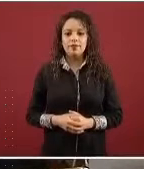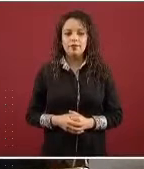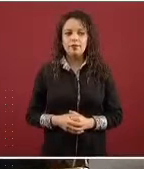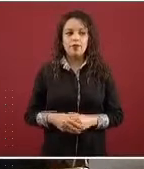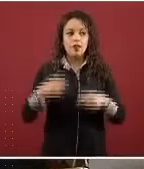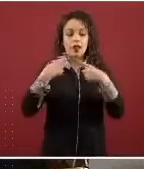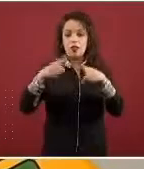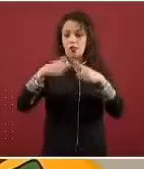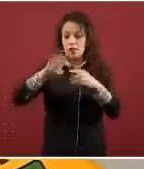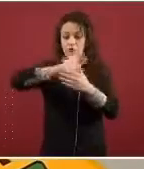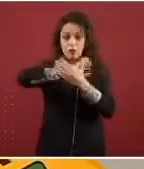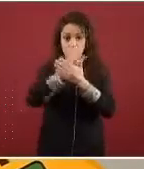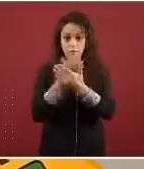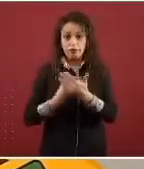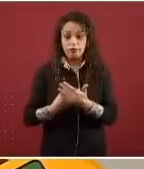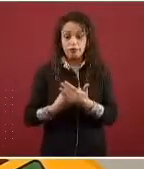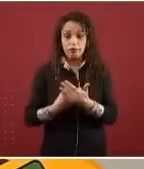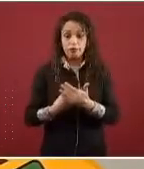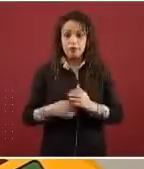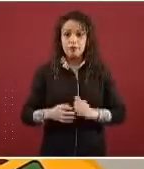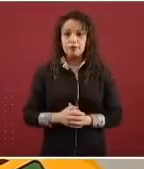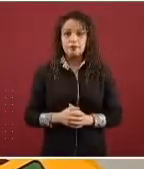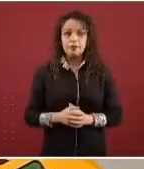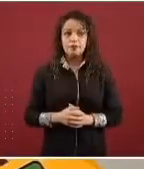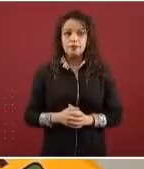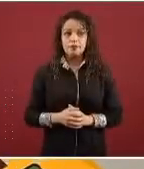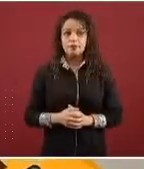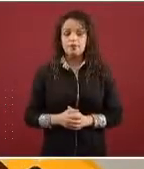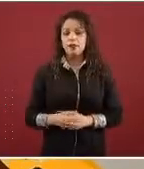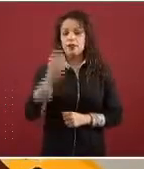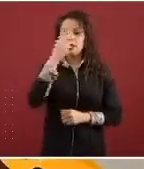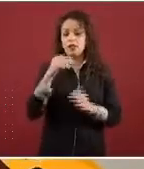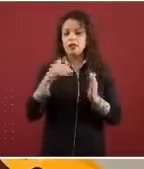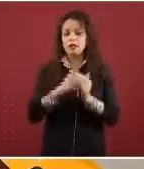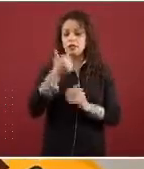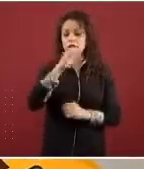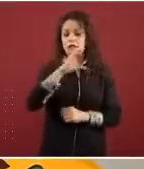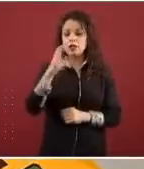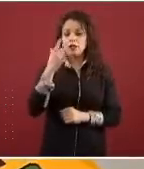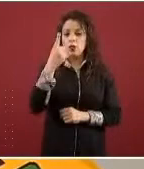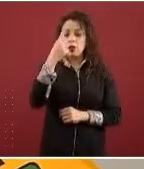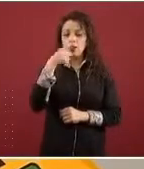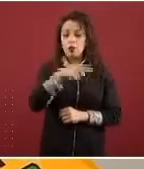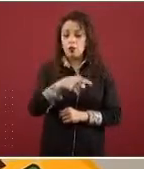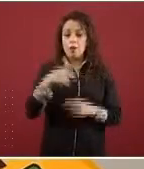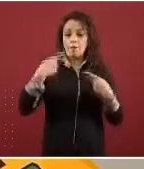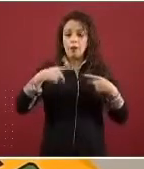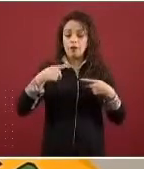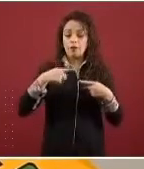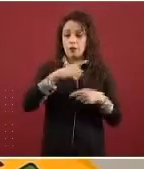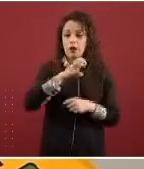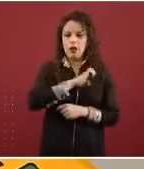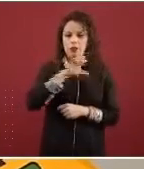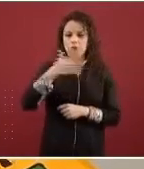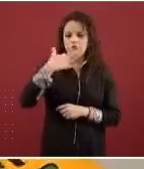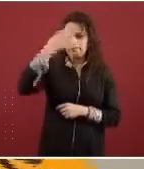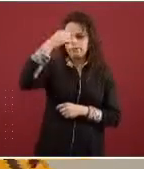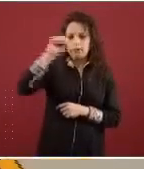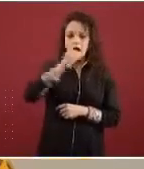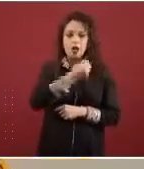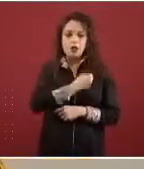contrataciones, la necesidad es de 3.651 especialistas de la salud, llevamos hasta el